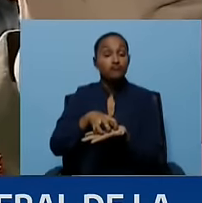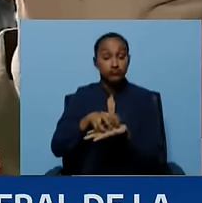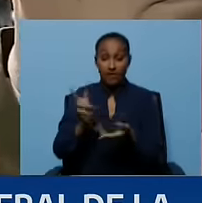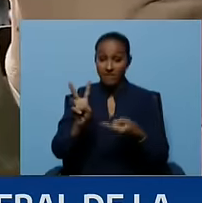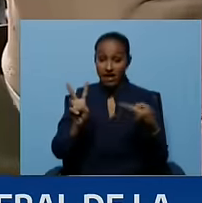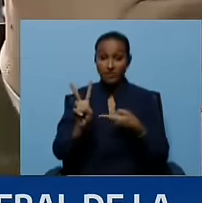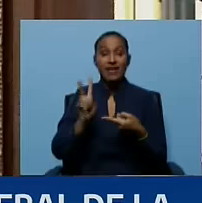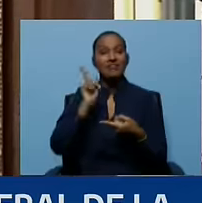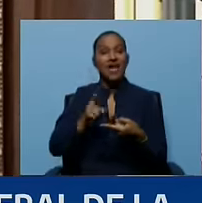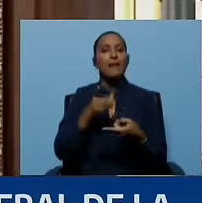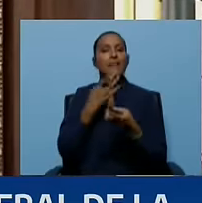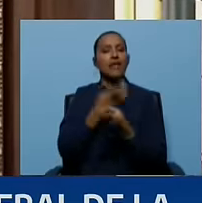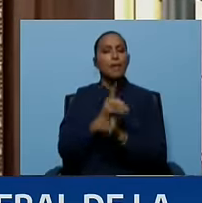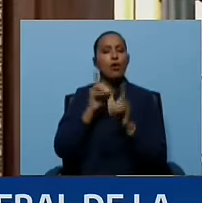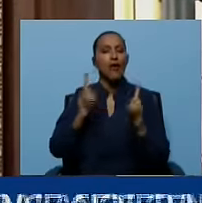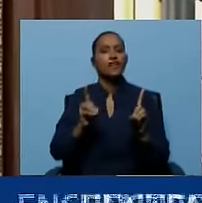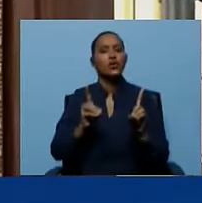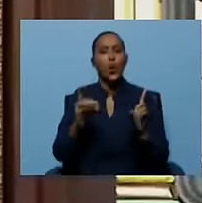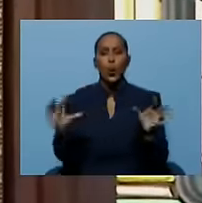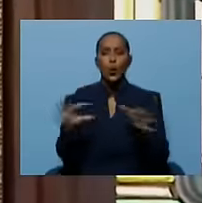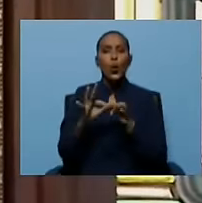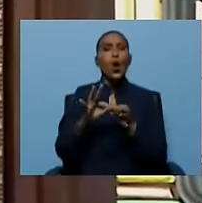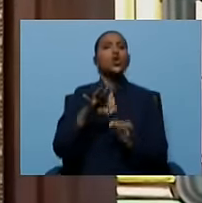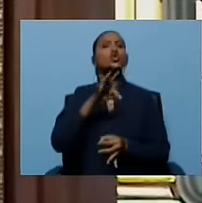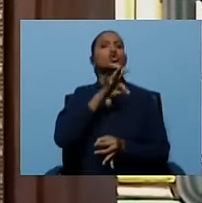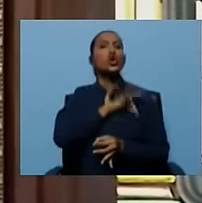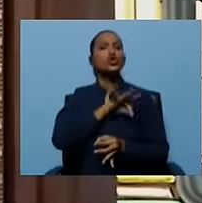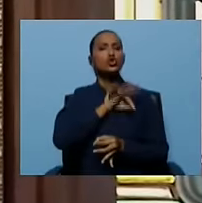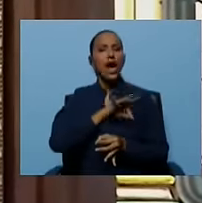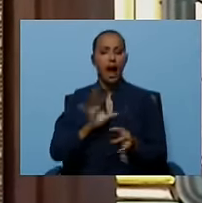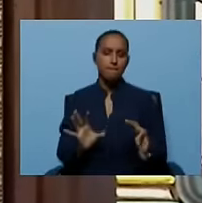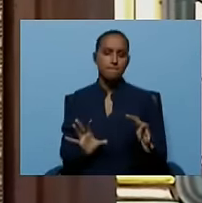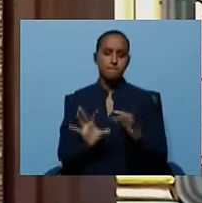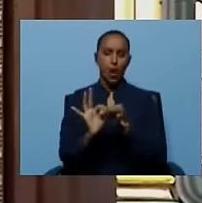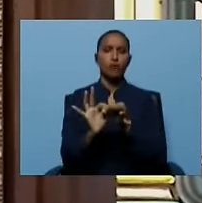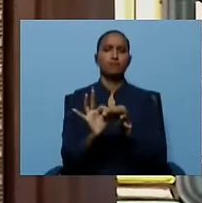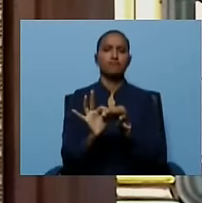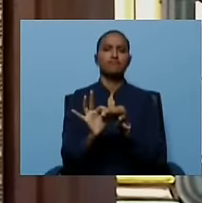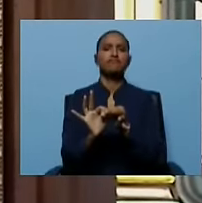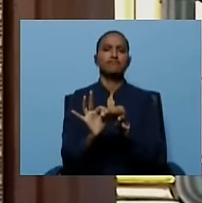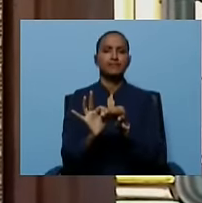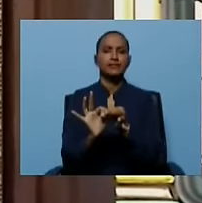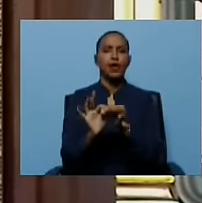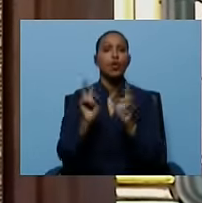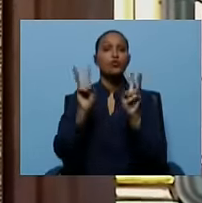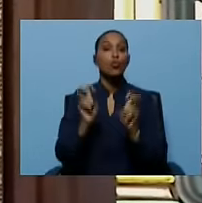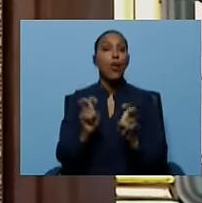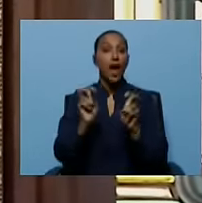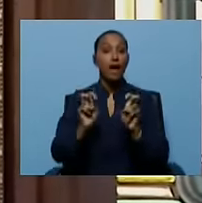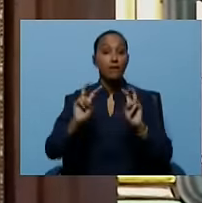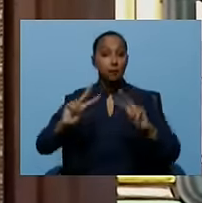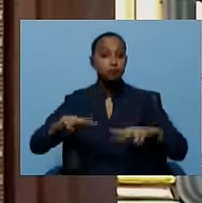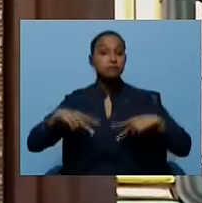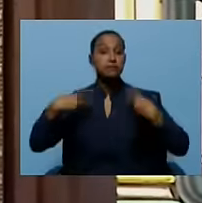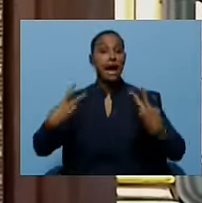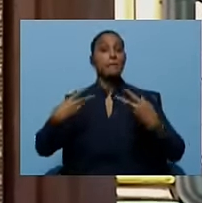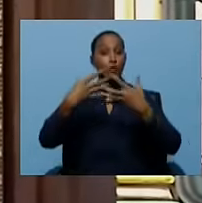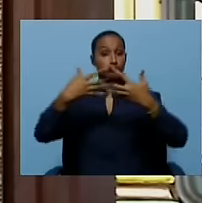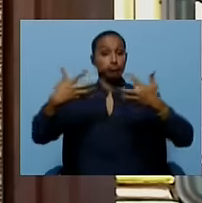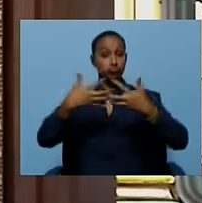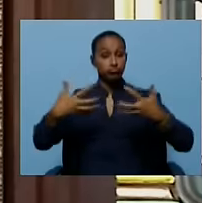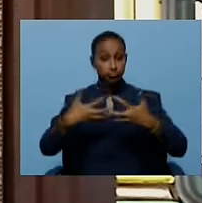y social, con un nuevo concepto de democracia participativa